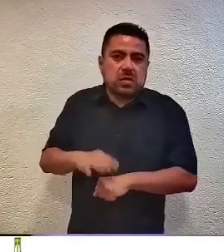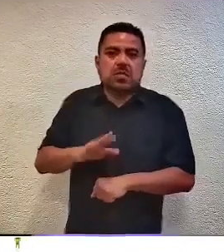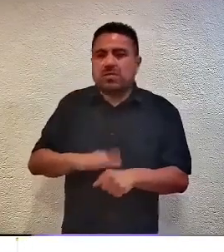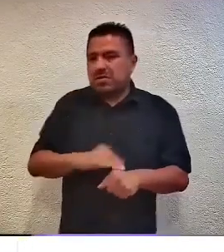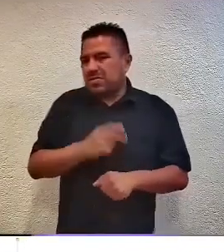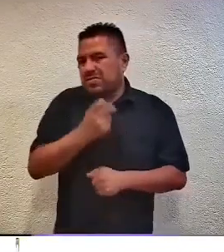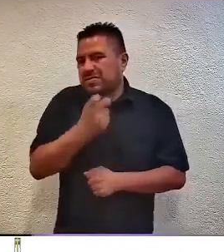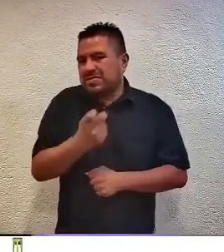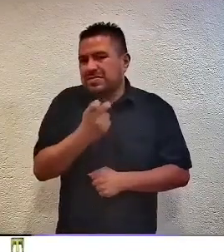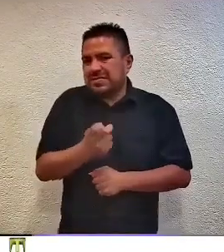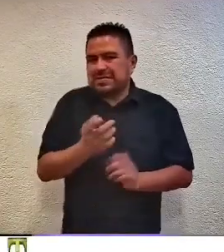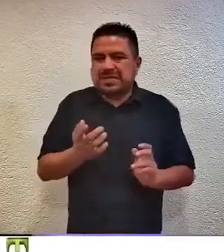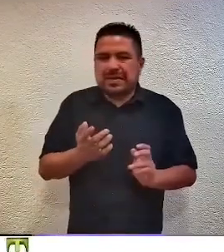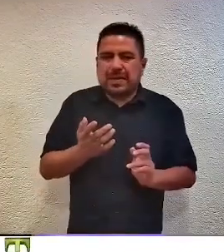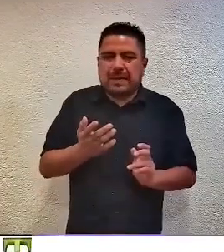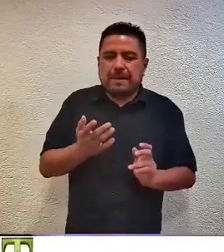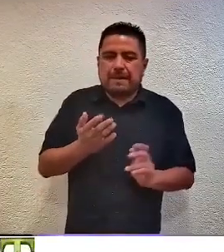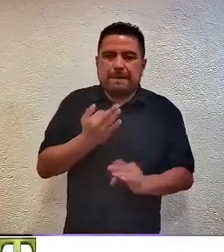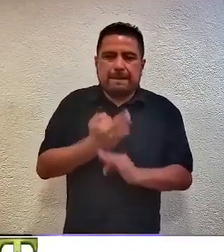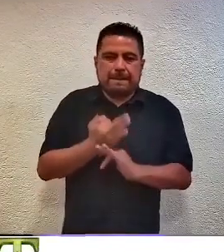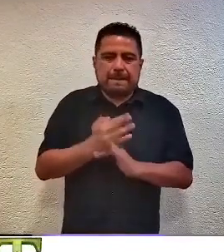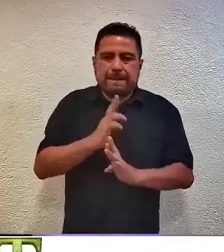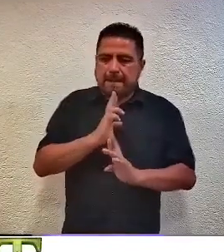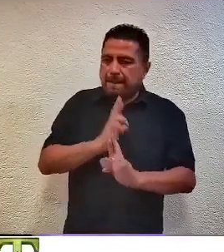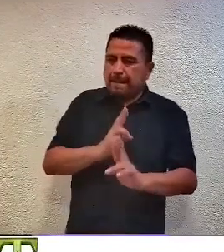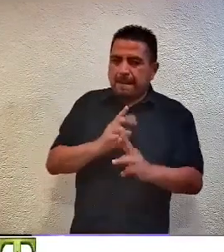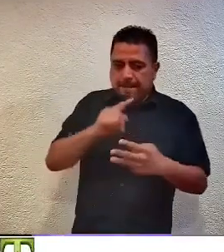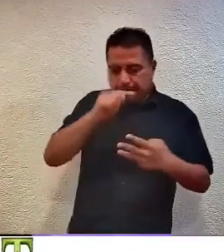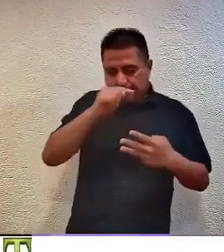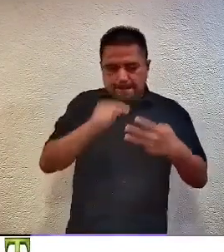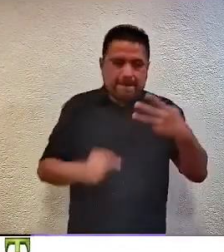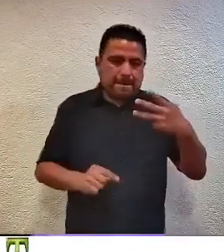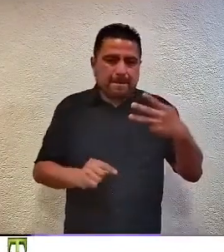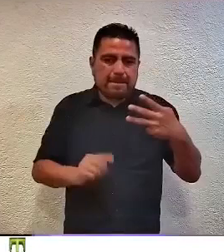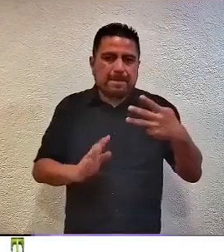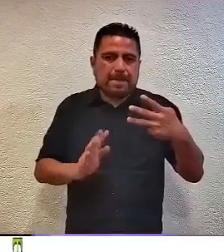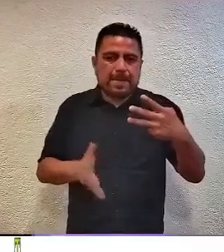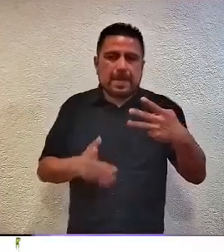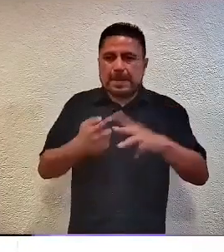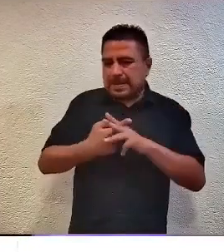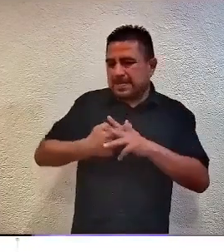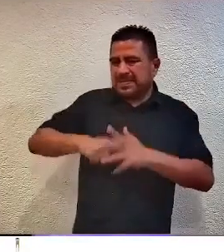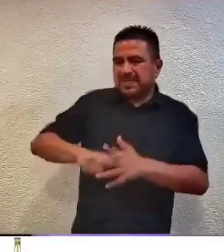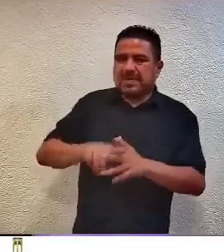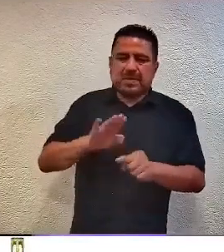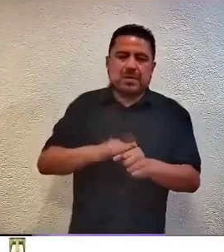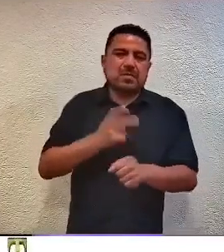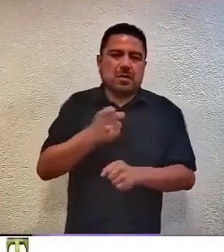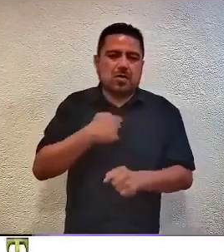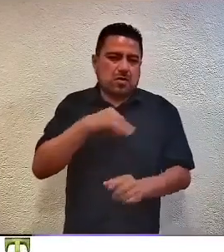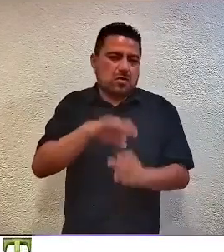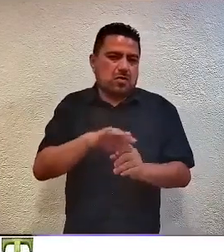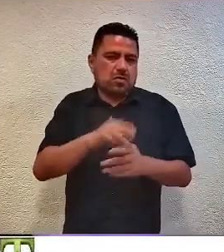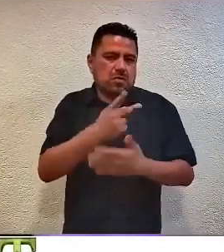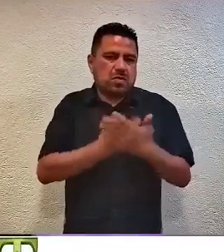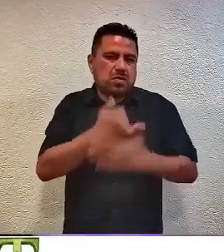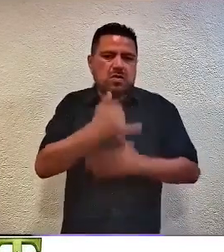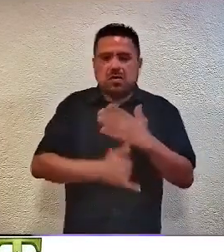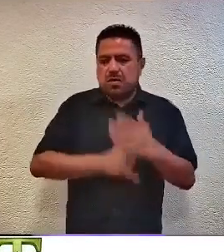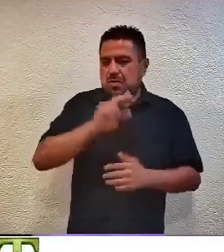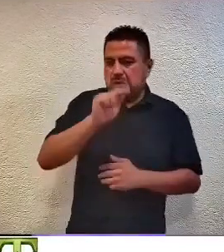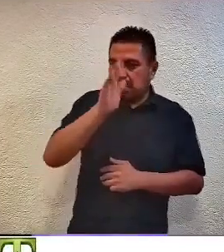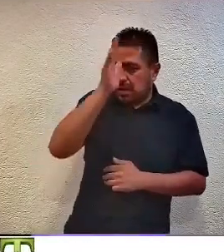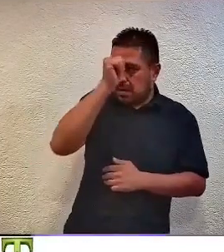insisto, contestadas estas tres argumentos iniciales por los cuales voté el proyecto